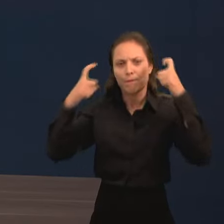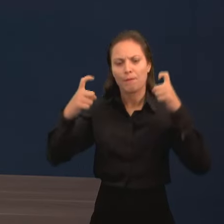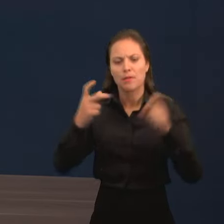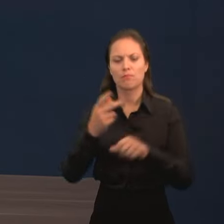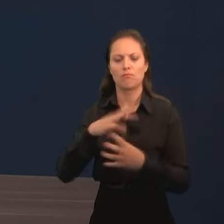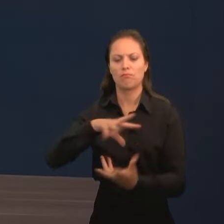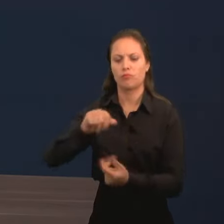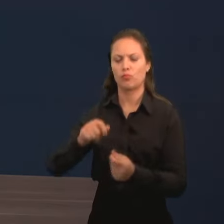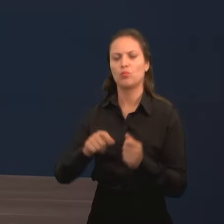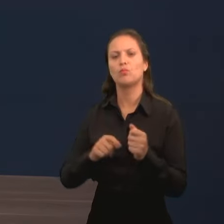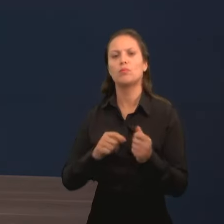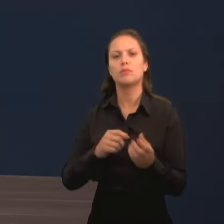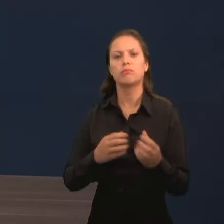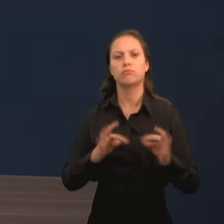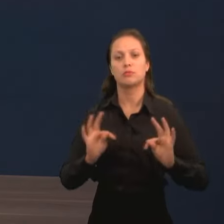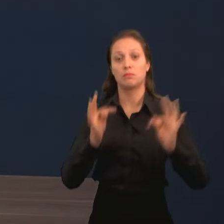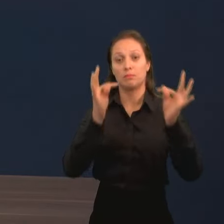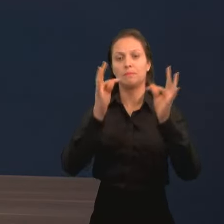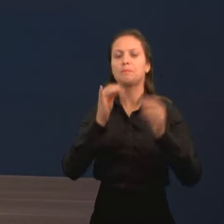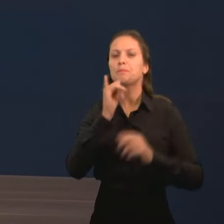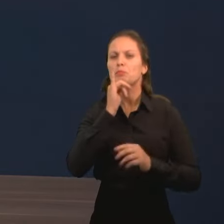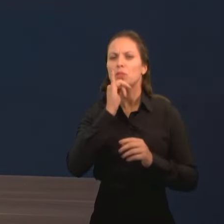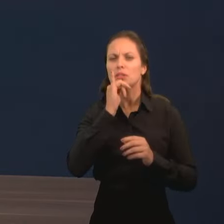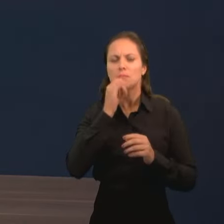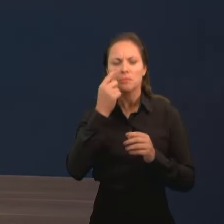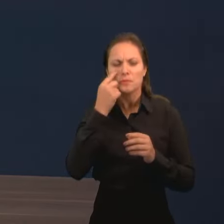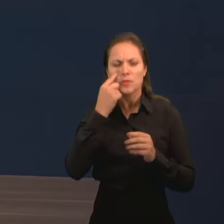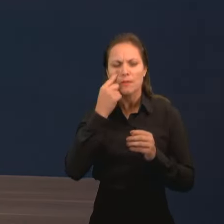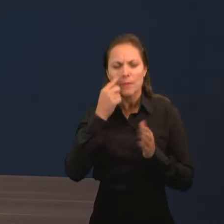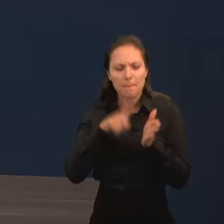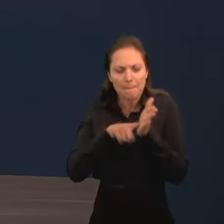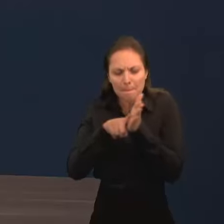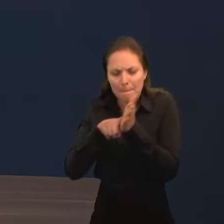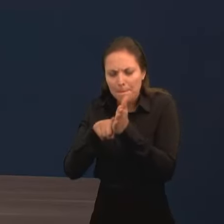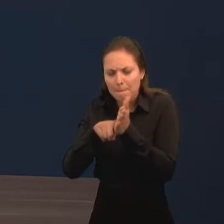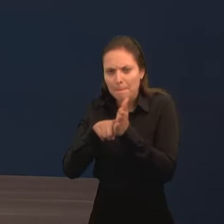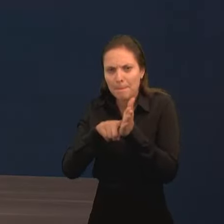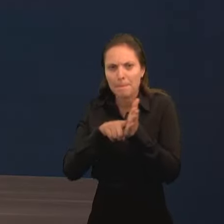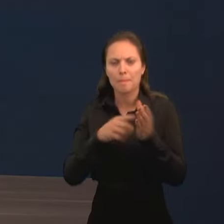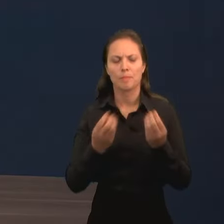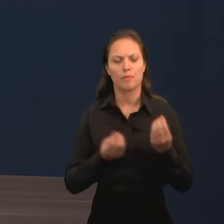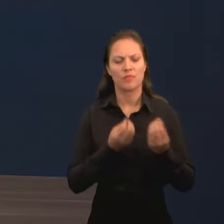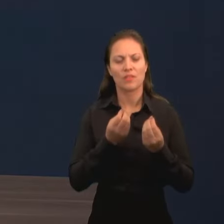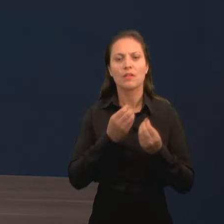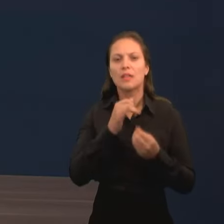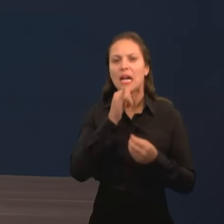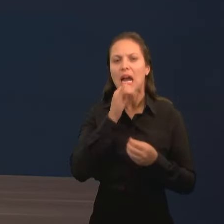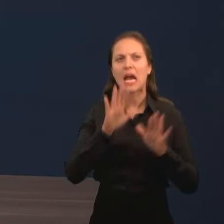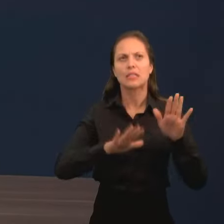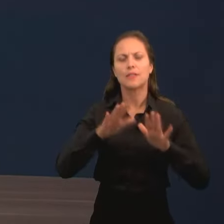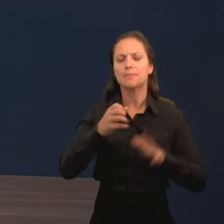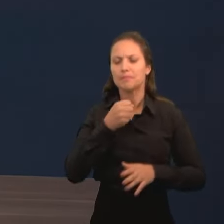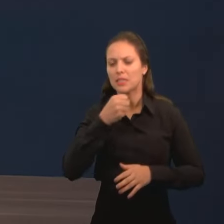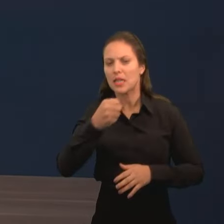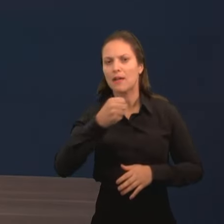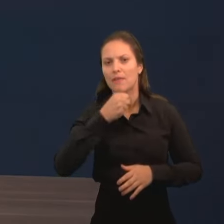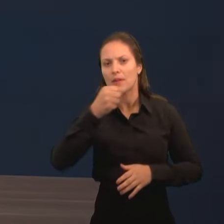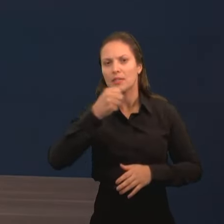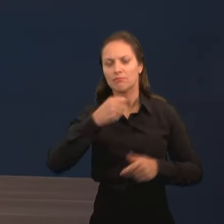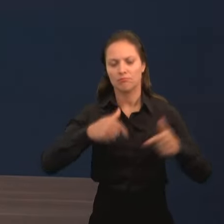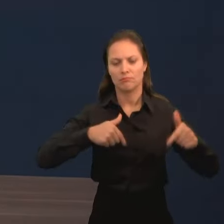ámbito digital. Los algoritmos de seguimiento que sirven a algunas plataformas que hacen entrevistas de trabajo